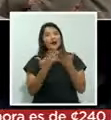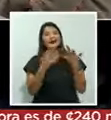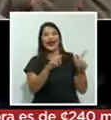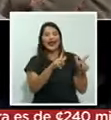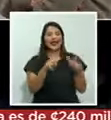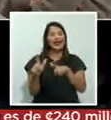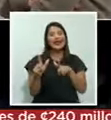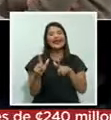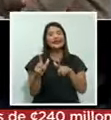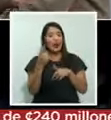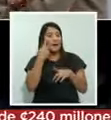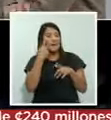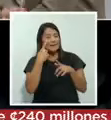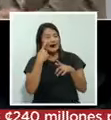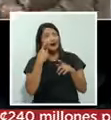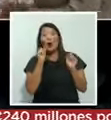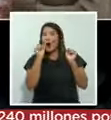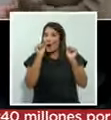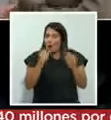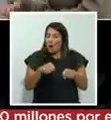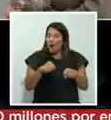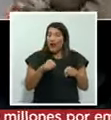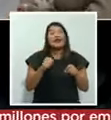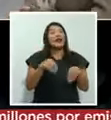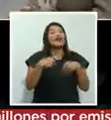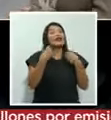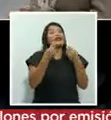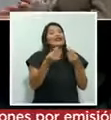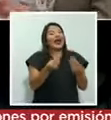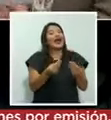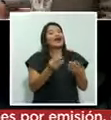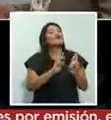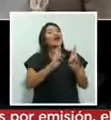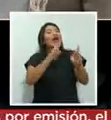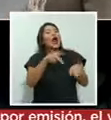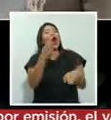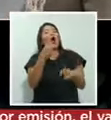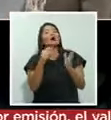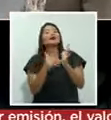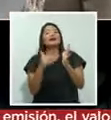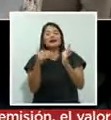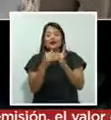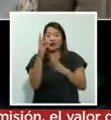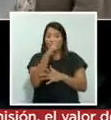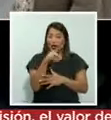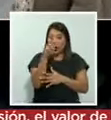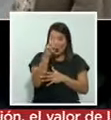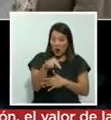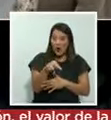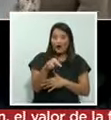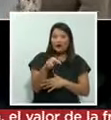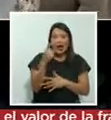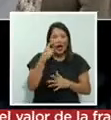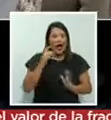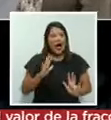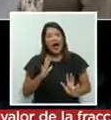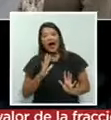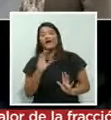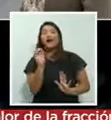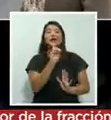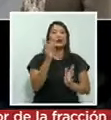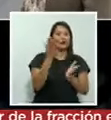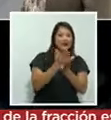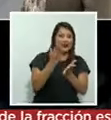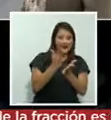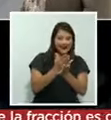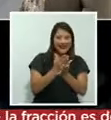ahí está la bolita que le podría hoy dar un gran premio de 11 millones de colones. Vamos a ver dónde se